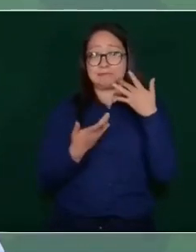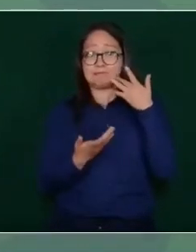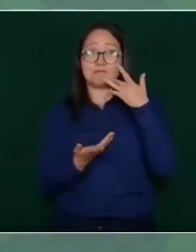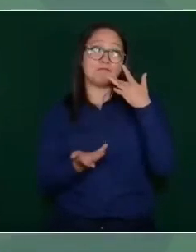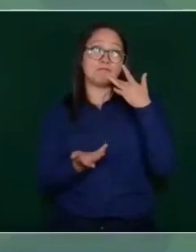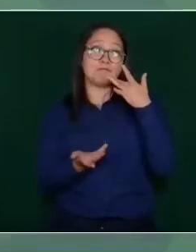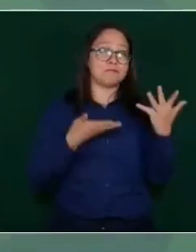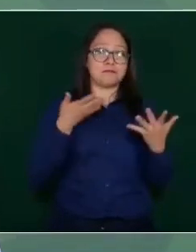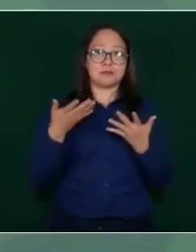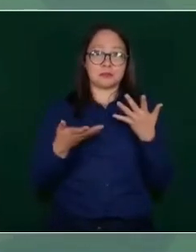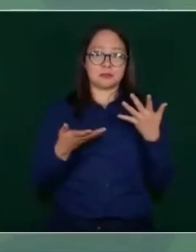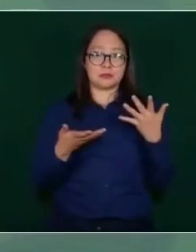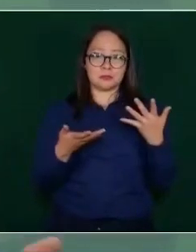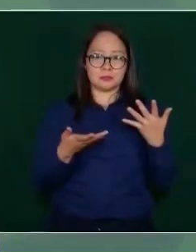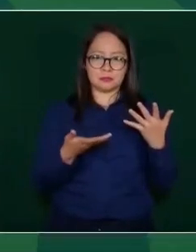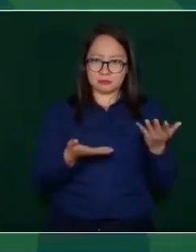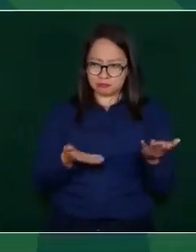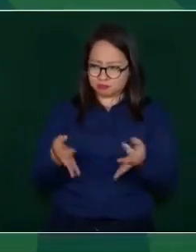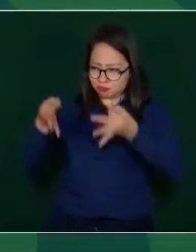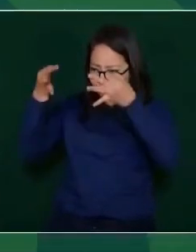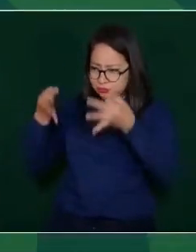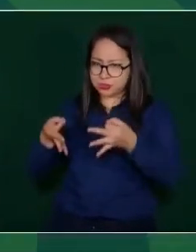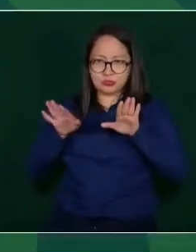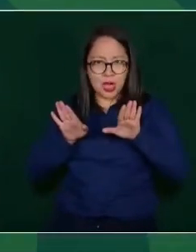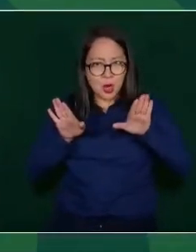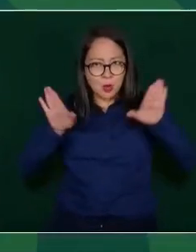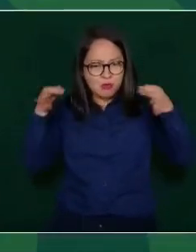un puerto de calidad.